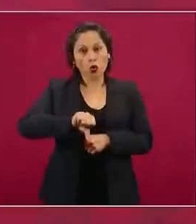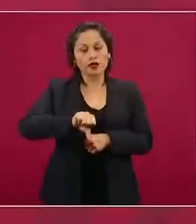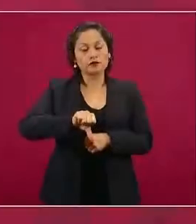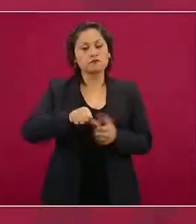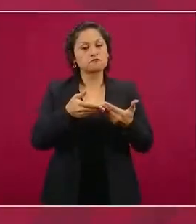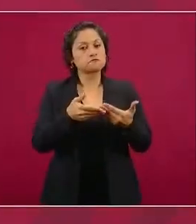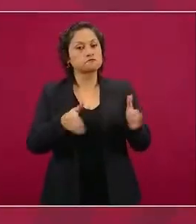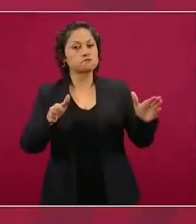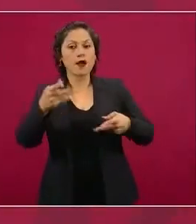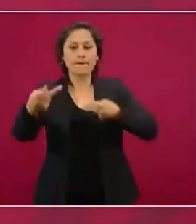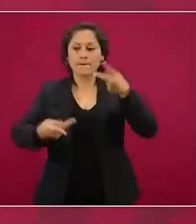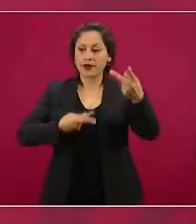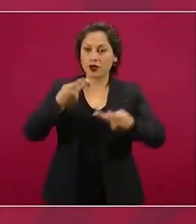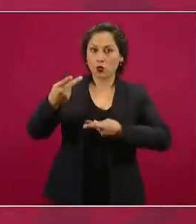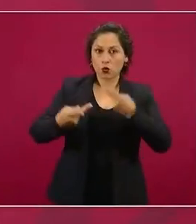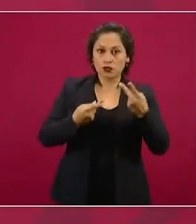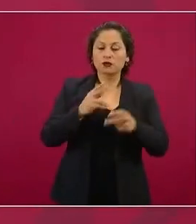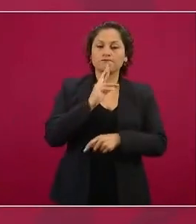preguntas. Hay una lista